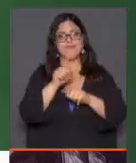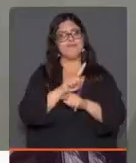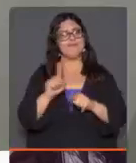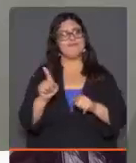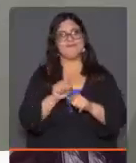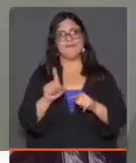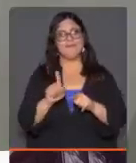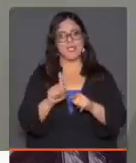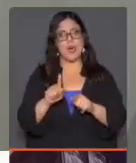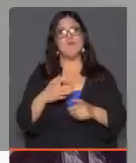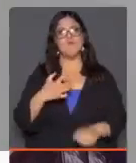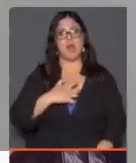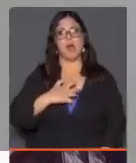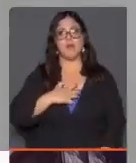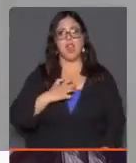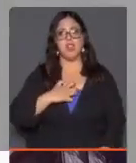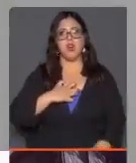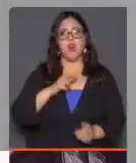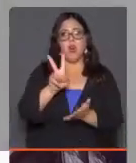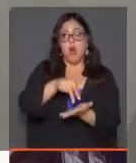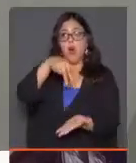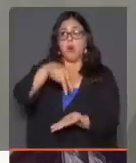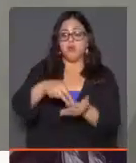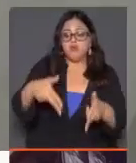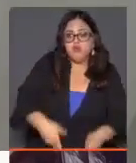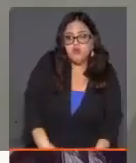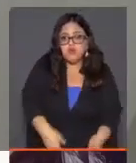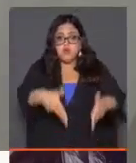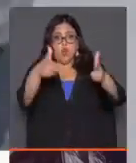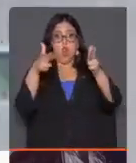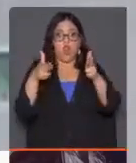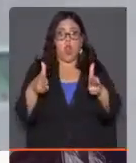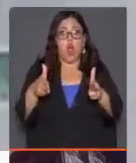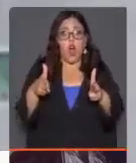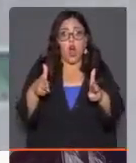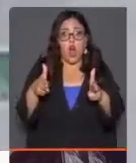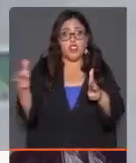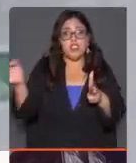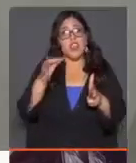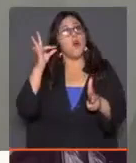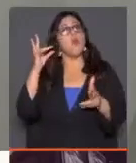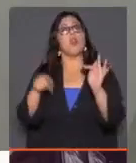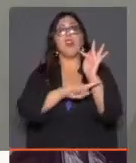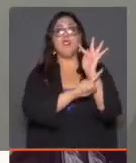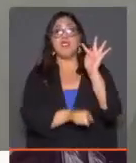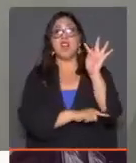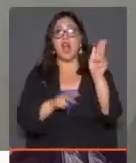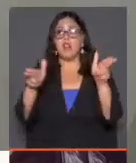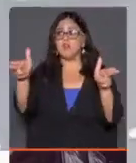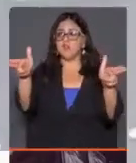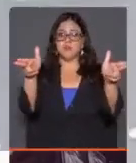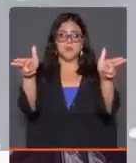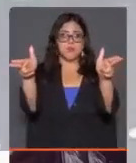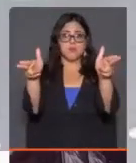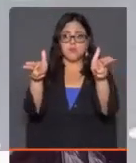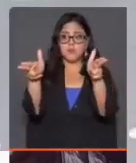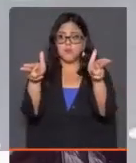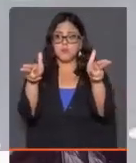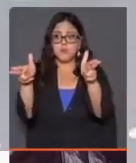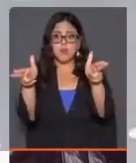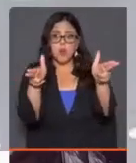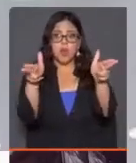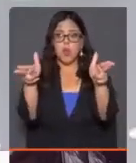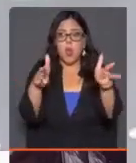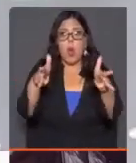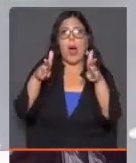temido. Se paró, de su bolso sacó esas 2 pistolas que mencionó la fiscal, 1 en cada mano, comenzó a apuntar y